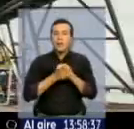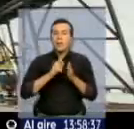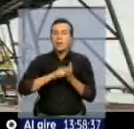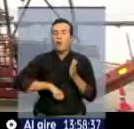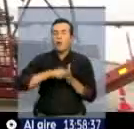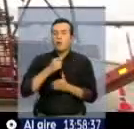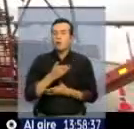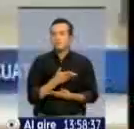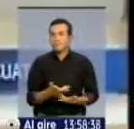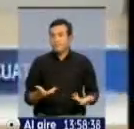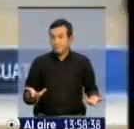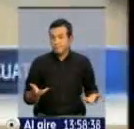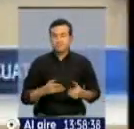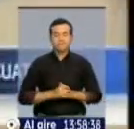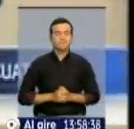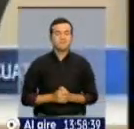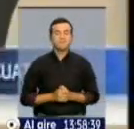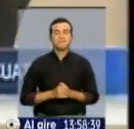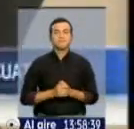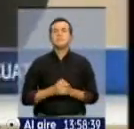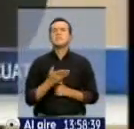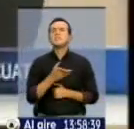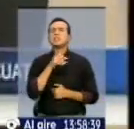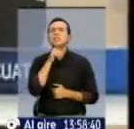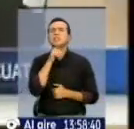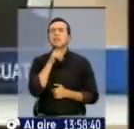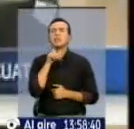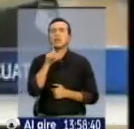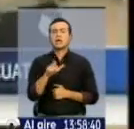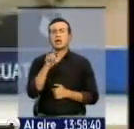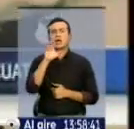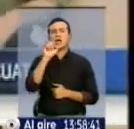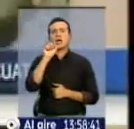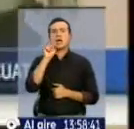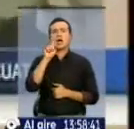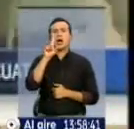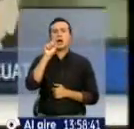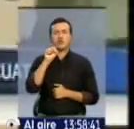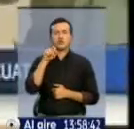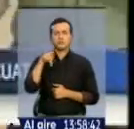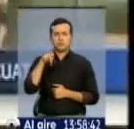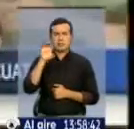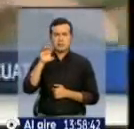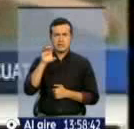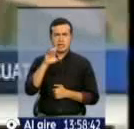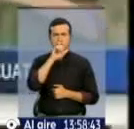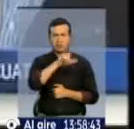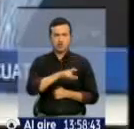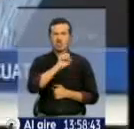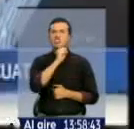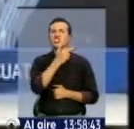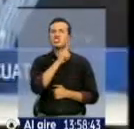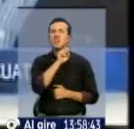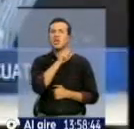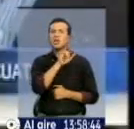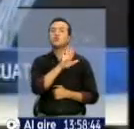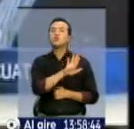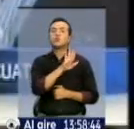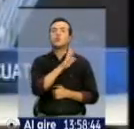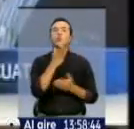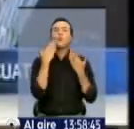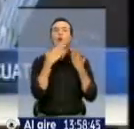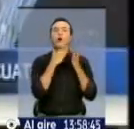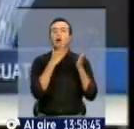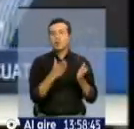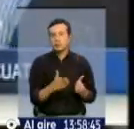obras estratégicas. Entre los vinculados se ha identificado a Carlos PC, también conocido como Charlie Pareja Cordero, abogado guayaquileño vinculado